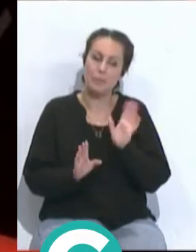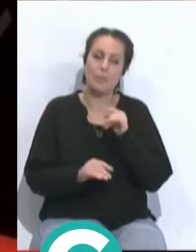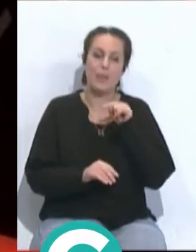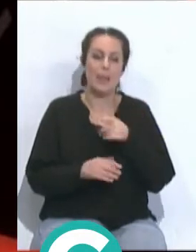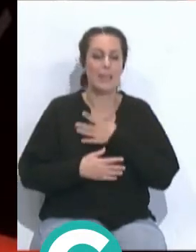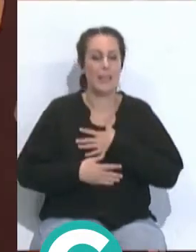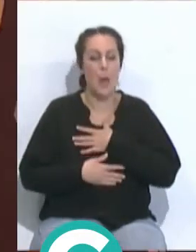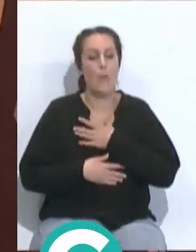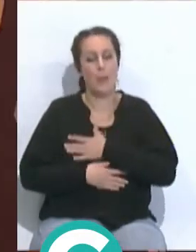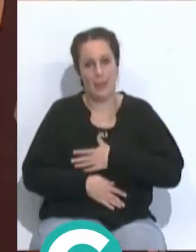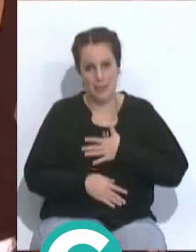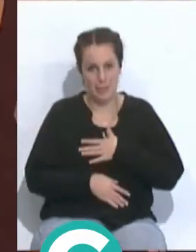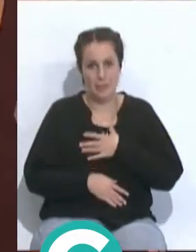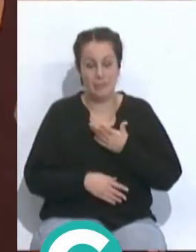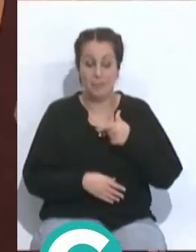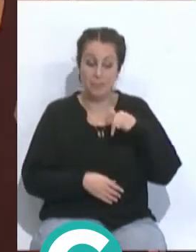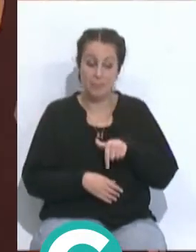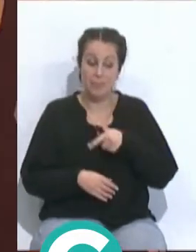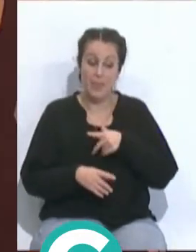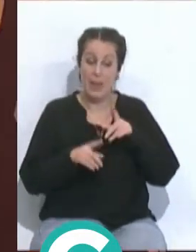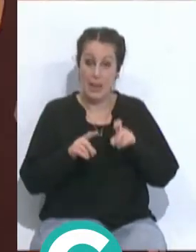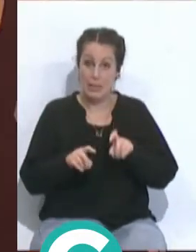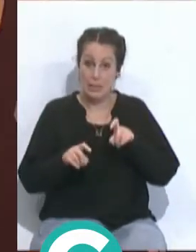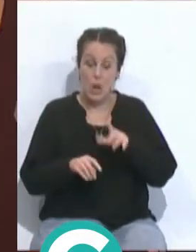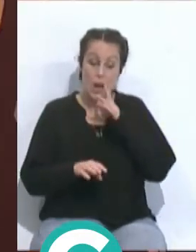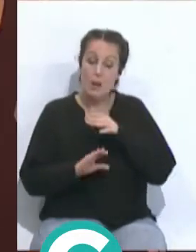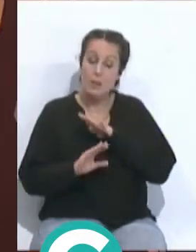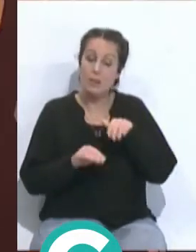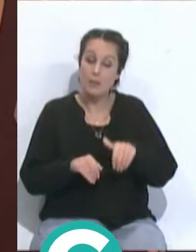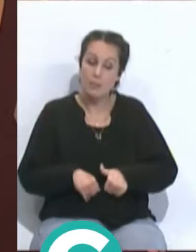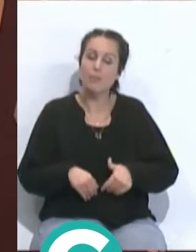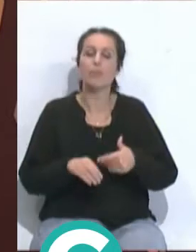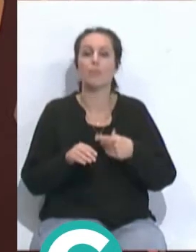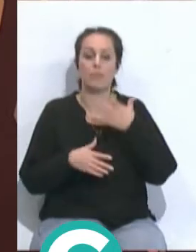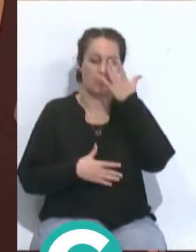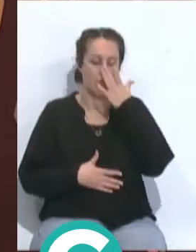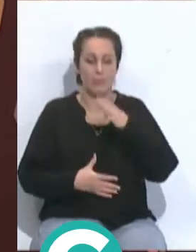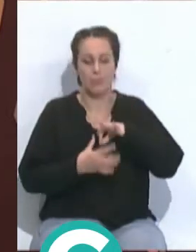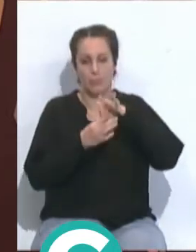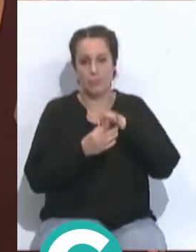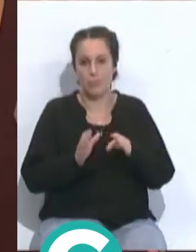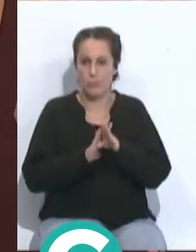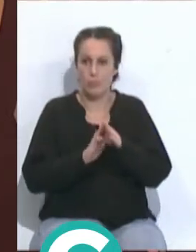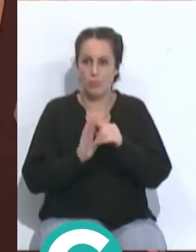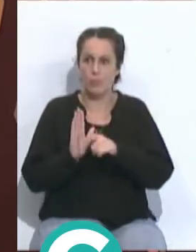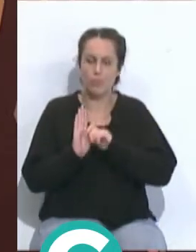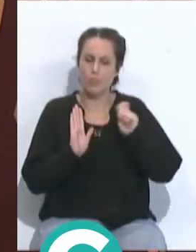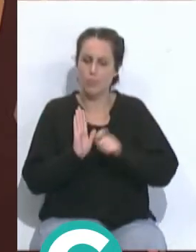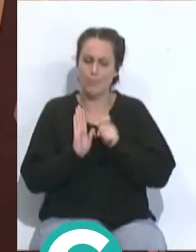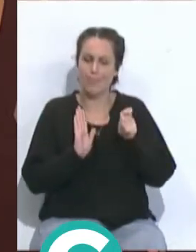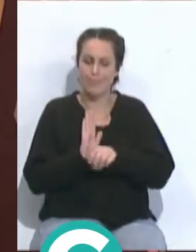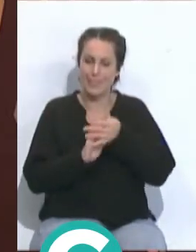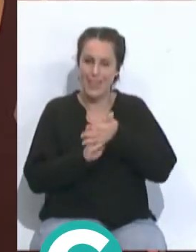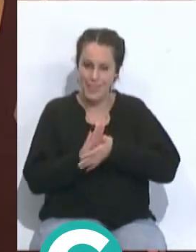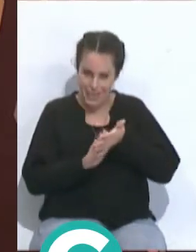ti. Encantada. Un placer. Ponemos aquí un punto y seguido y a la vuelta seguimos en Haciendo Tipo, nos ponemos con el cartelón, plan, plan, y hablamos